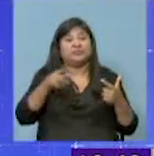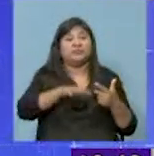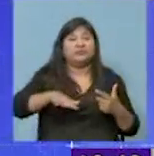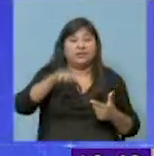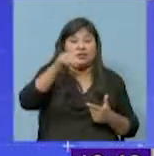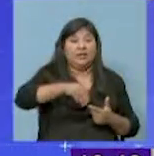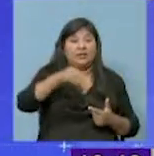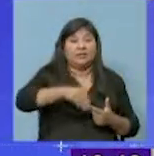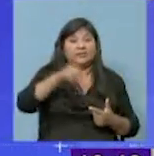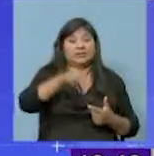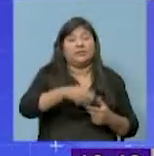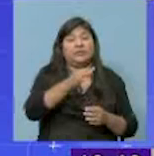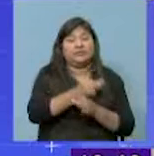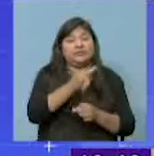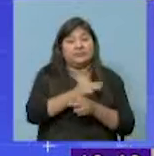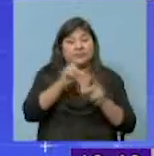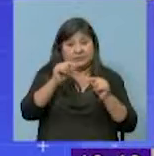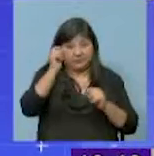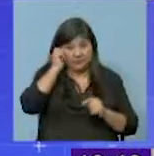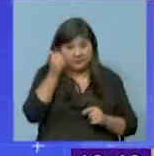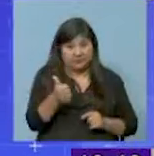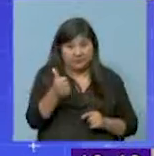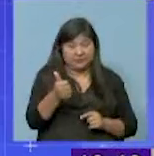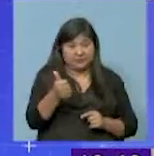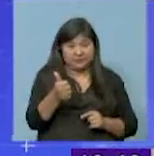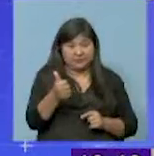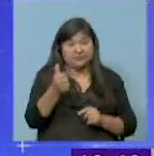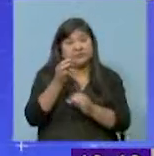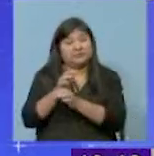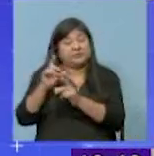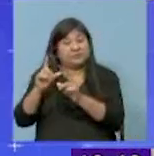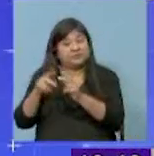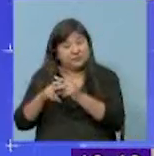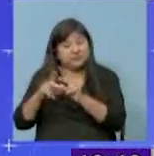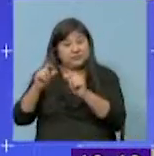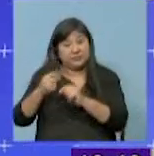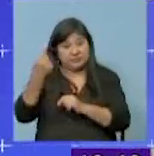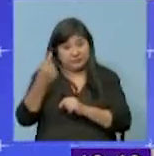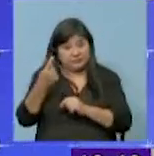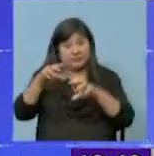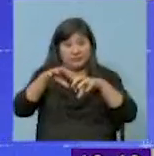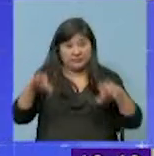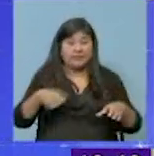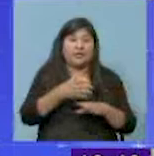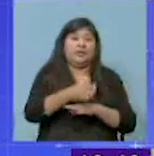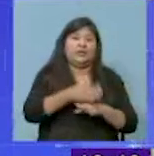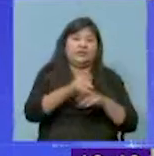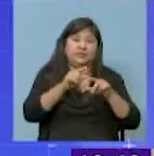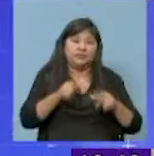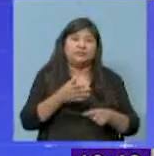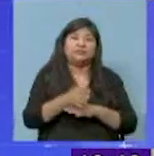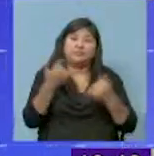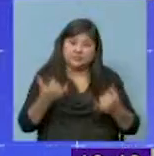Monterrico, el Colegio Secundario número 36 y la Escuela Técnica número 1 también toman exámenes. En